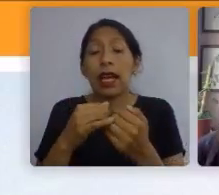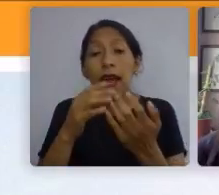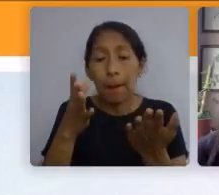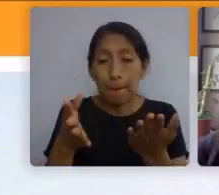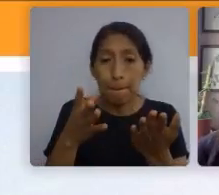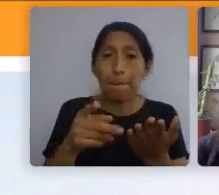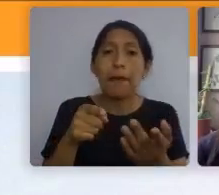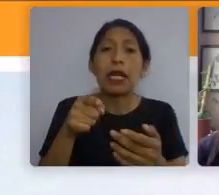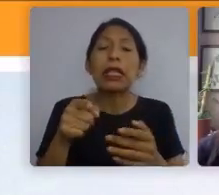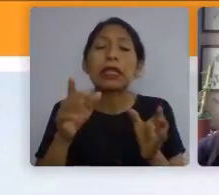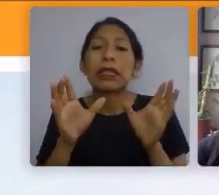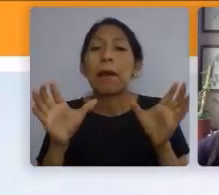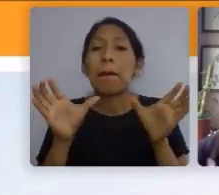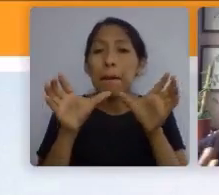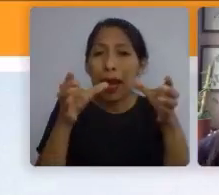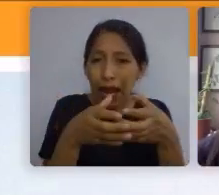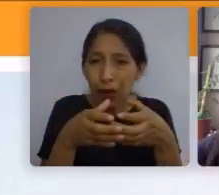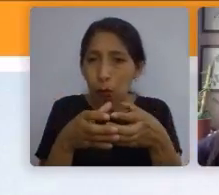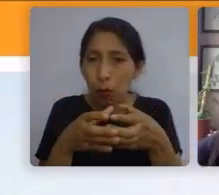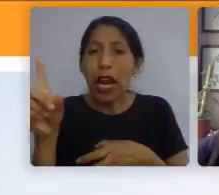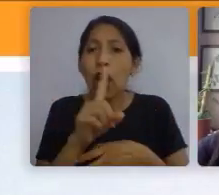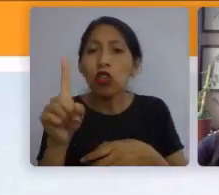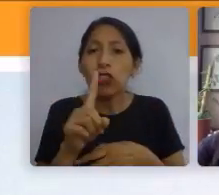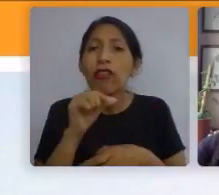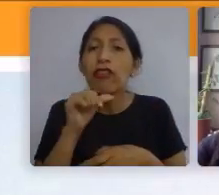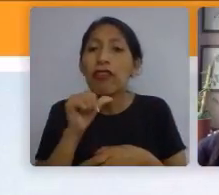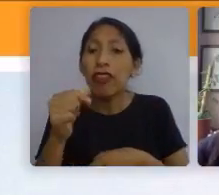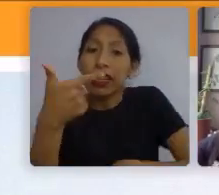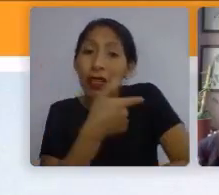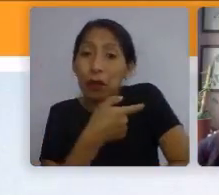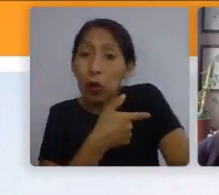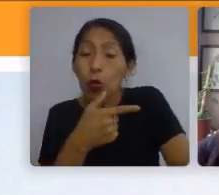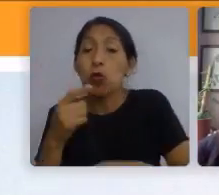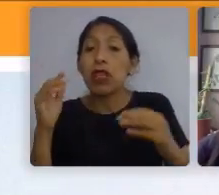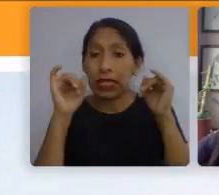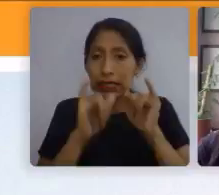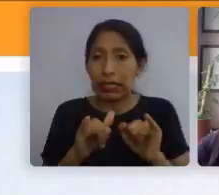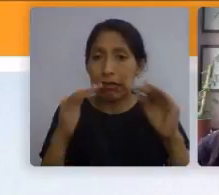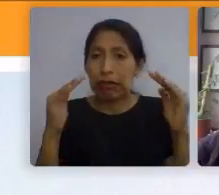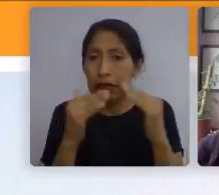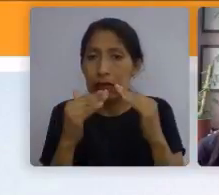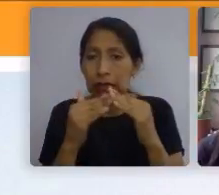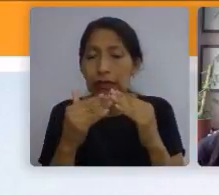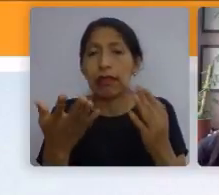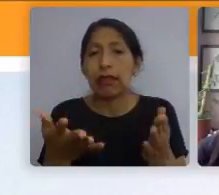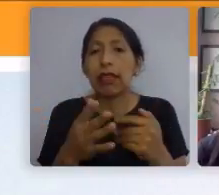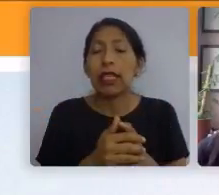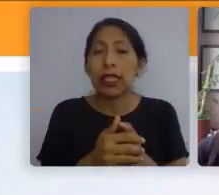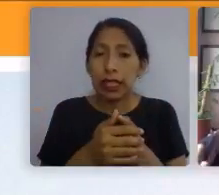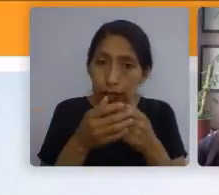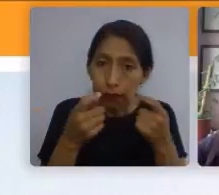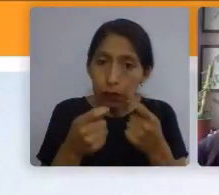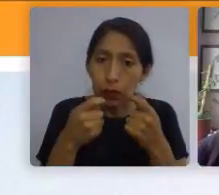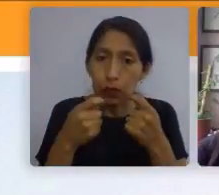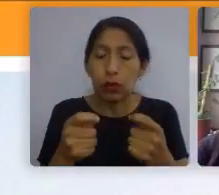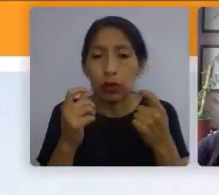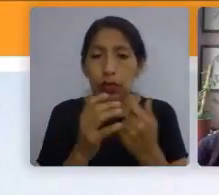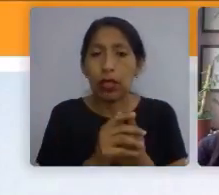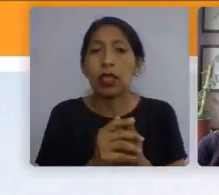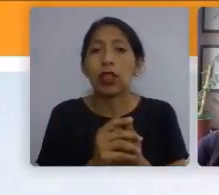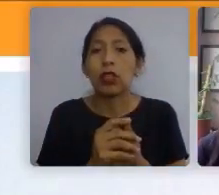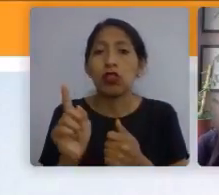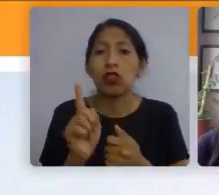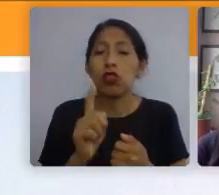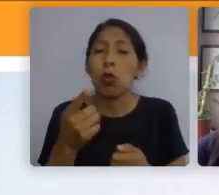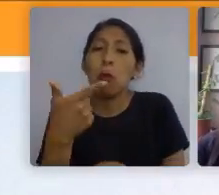no vacunados. ¿Sí? Entonces, va a haber una distinción entre los vacunados y los no vacunados. Y cuando estamos hablando de grupo de no